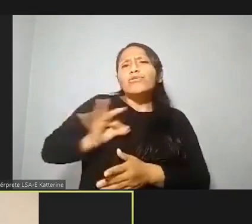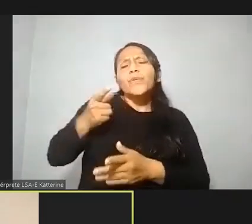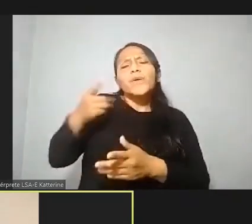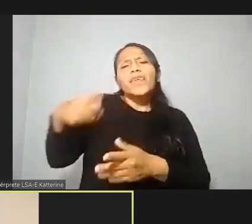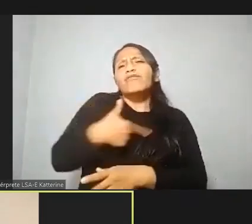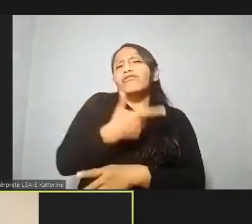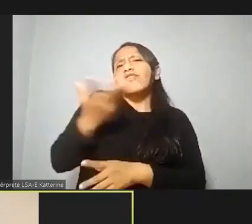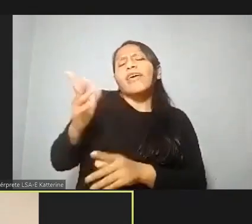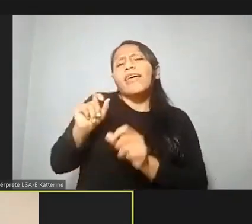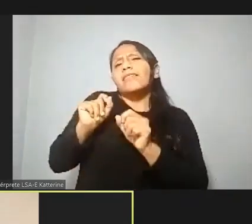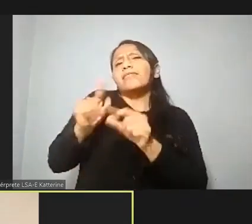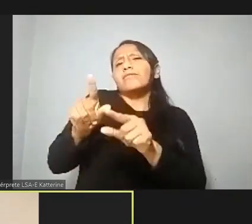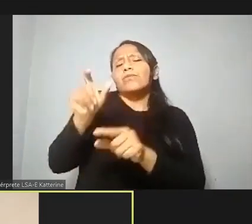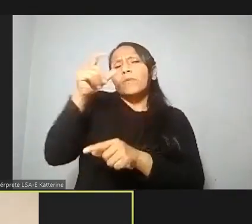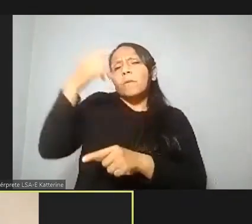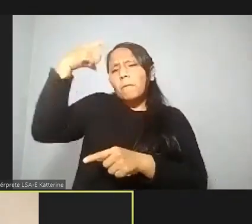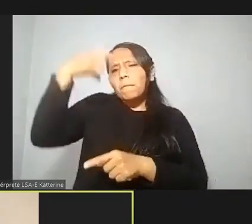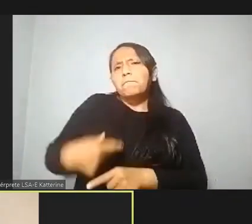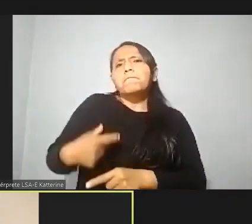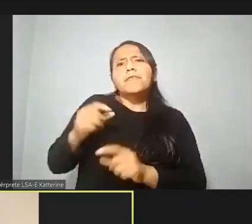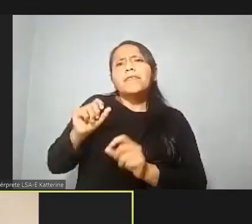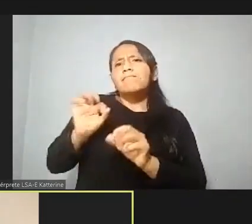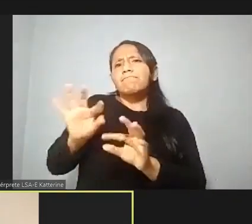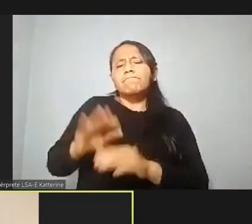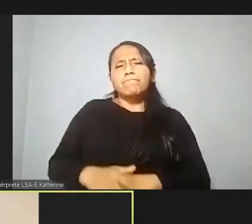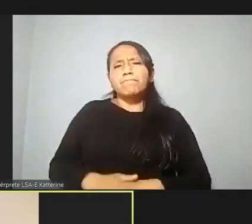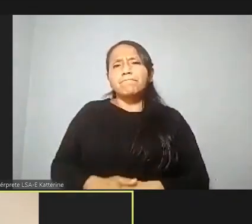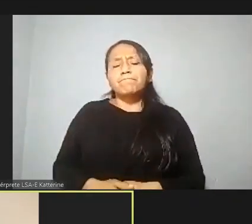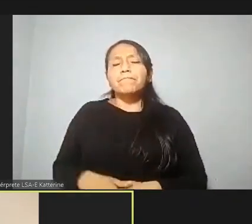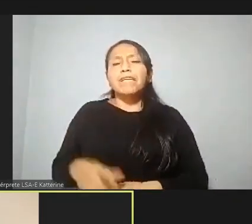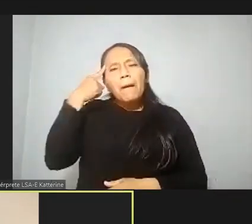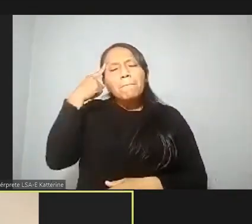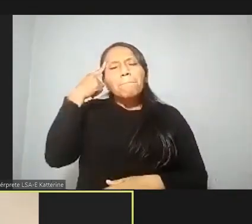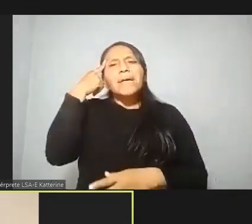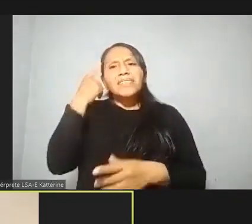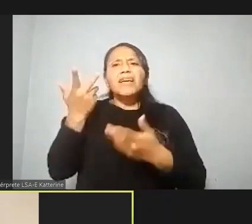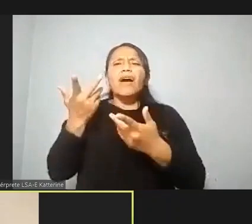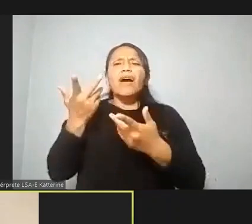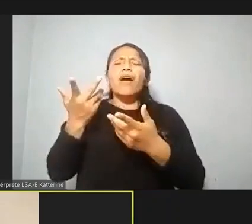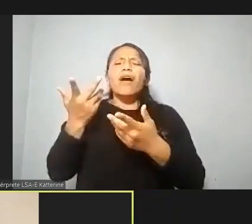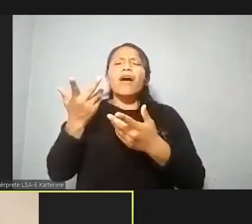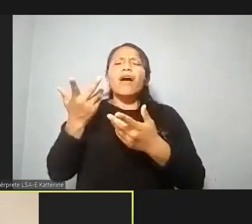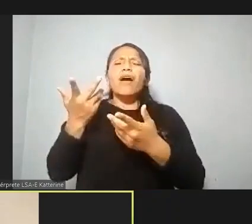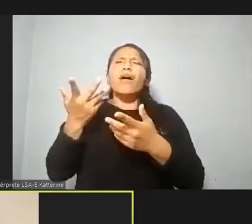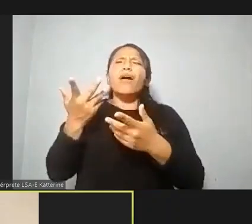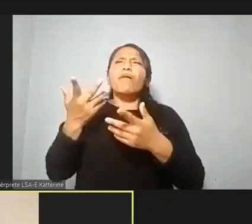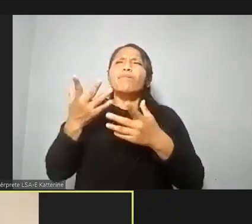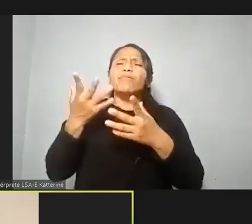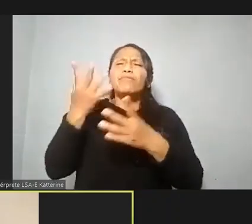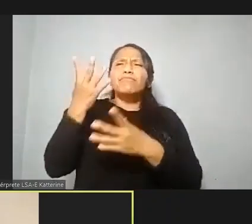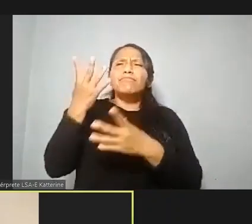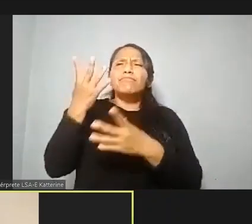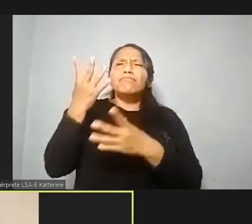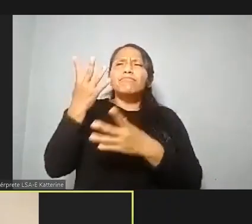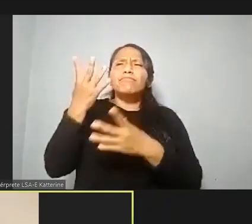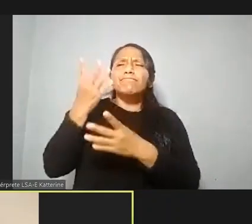subjetivación. Creo que solemos caer en una equivocación cuando interpretamos a la